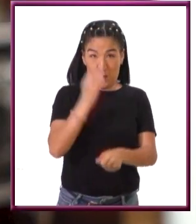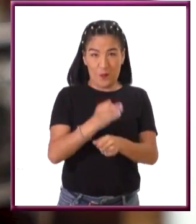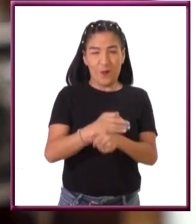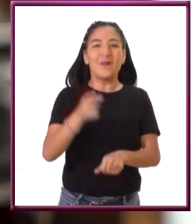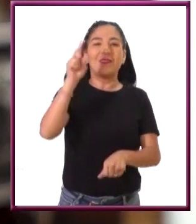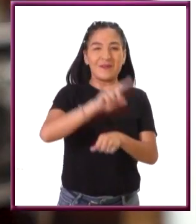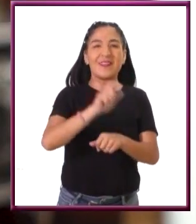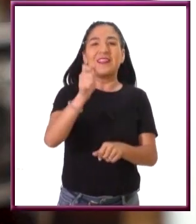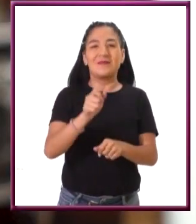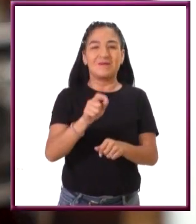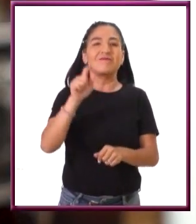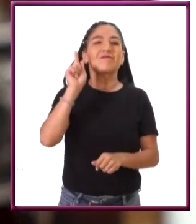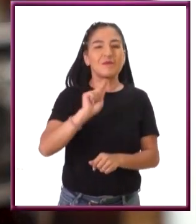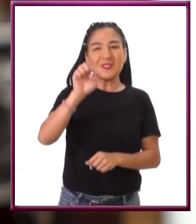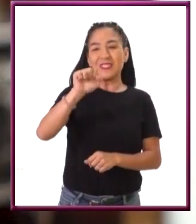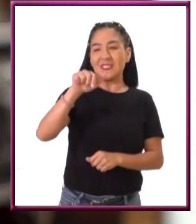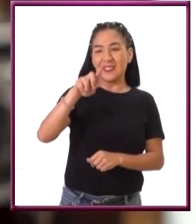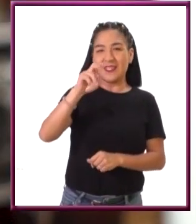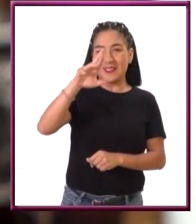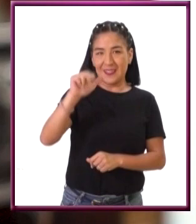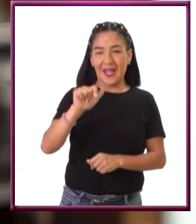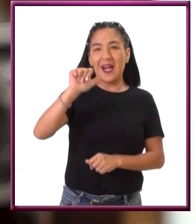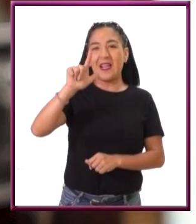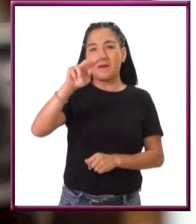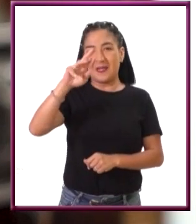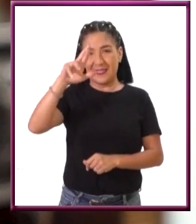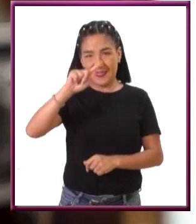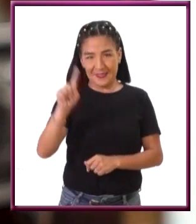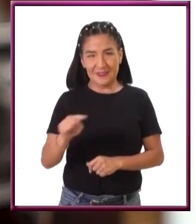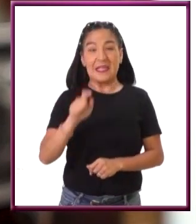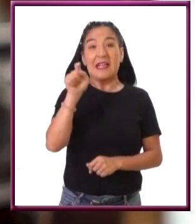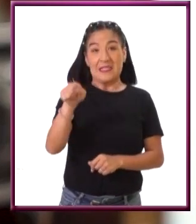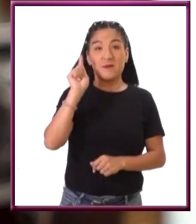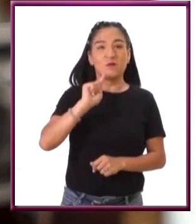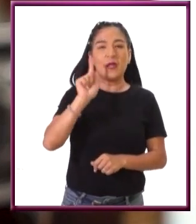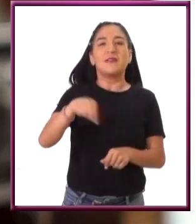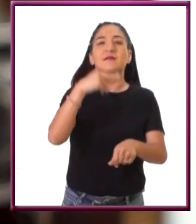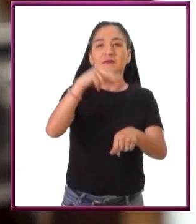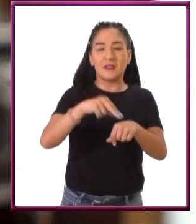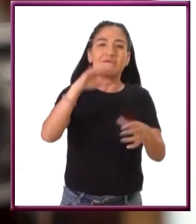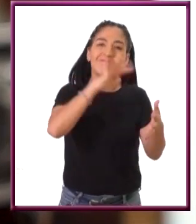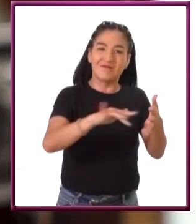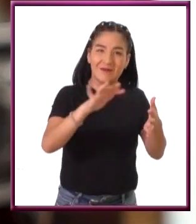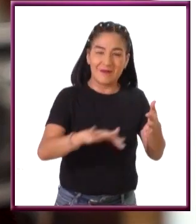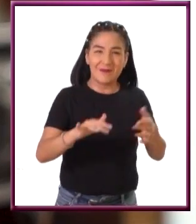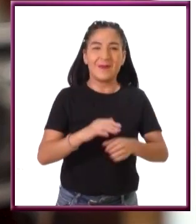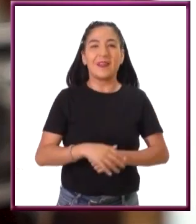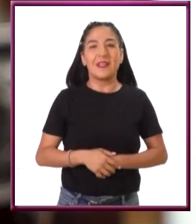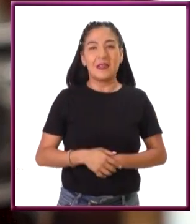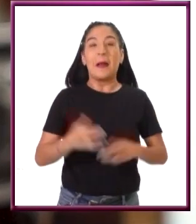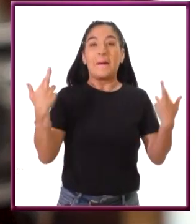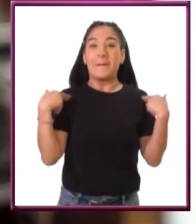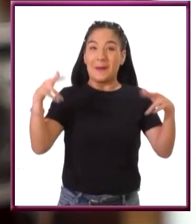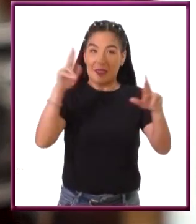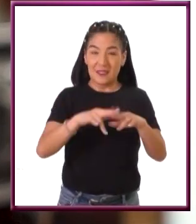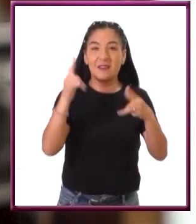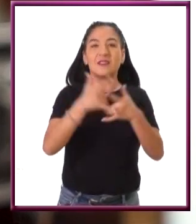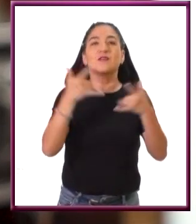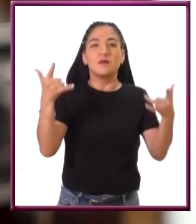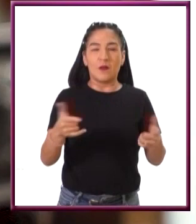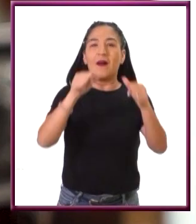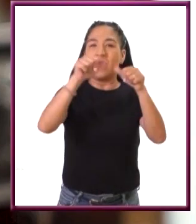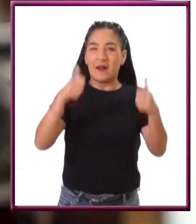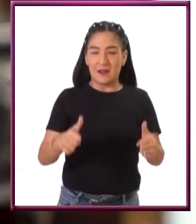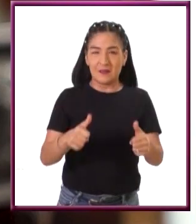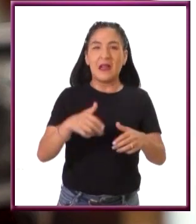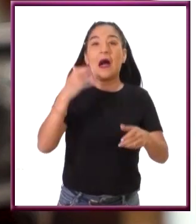El día de hoy nos encontramos con Sandra Álvarez Hernández. Ella es doctora en literatura comparada, maestra en